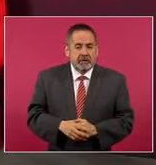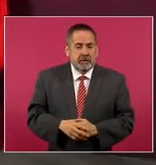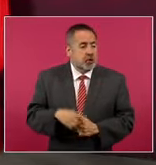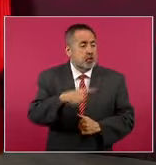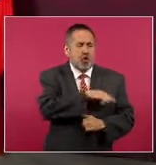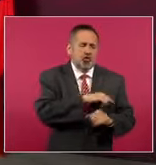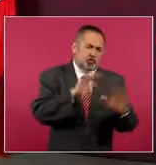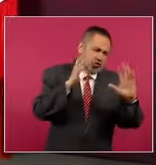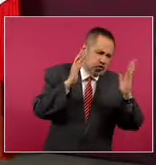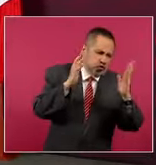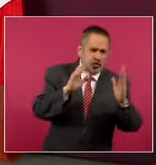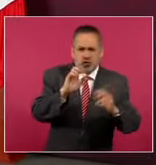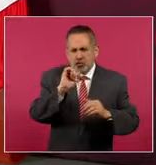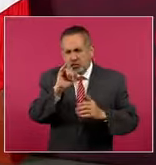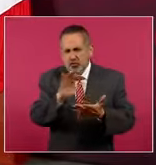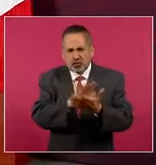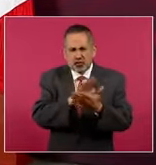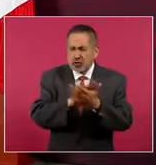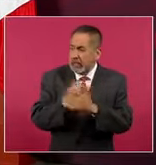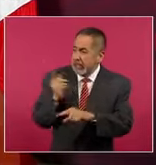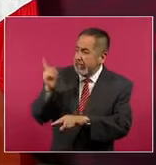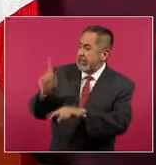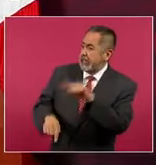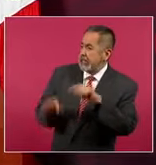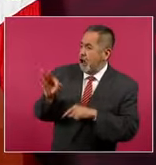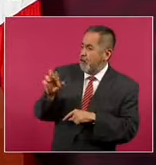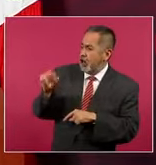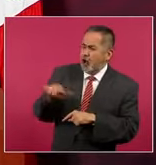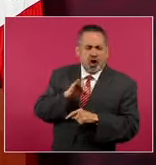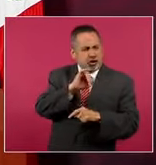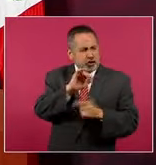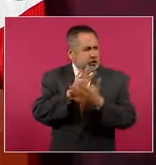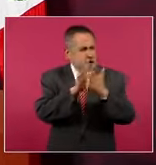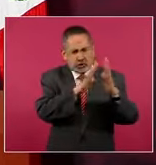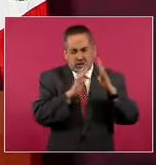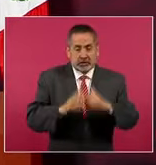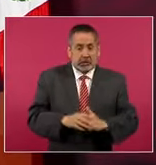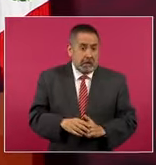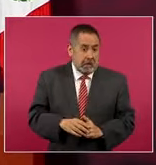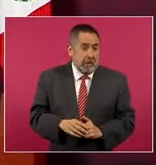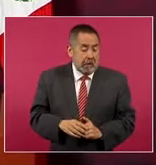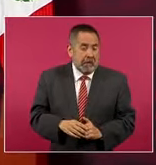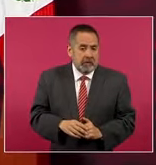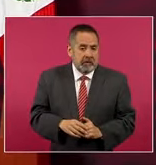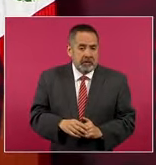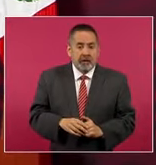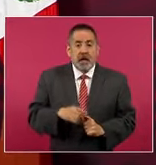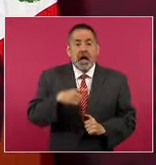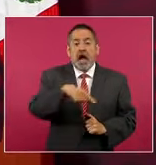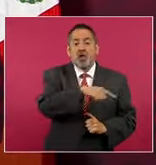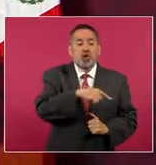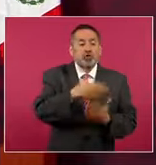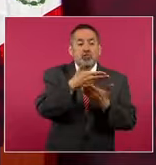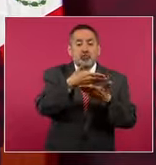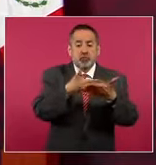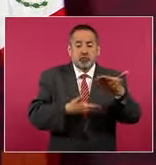aplaudiendo y mi desafuero, y hasta publicaron un